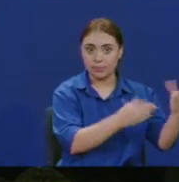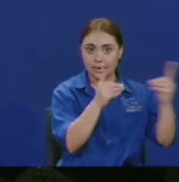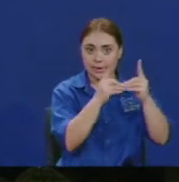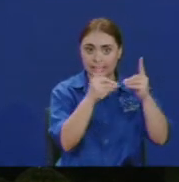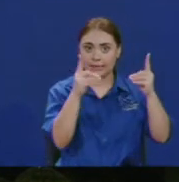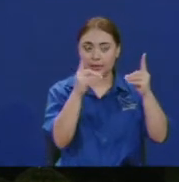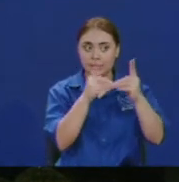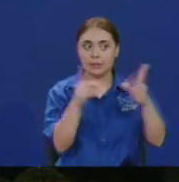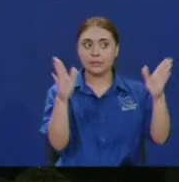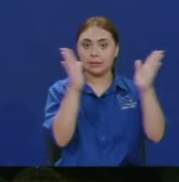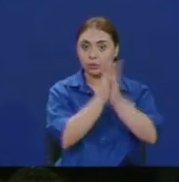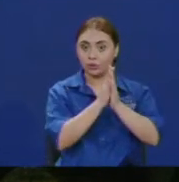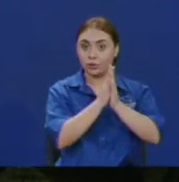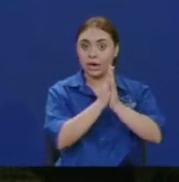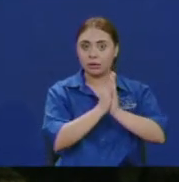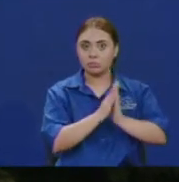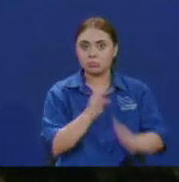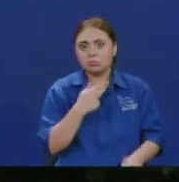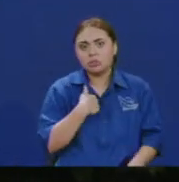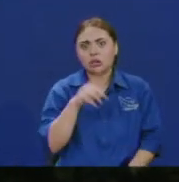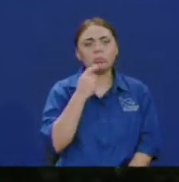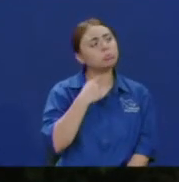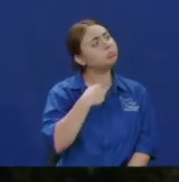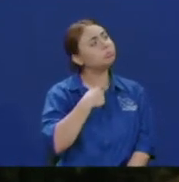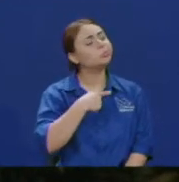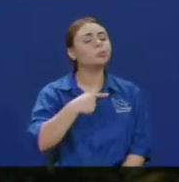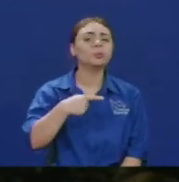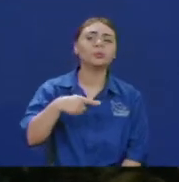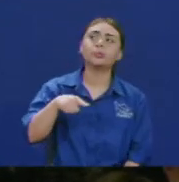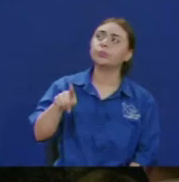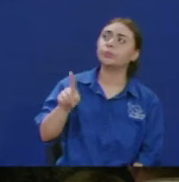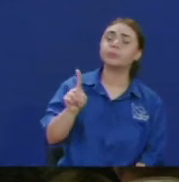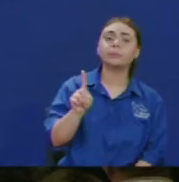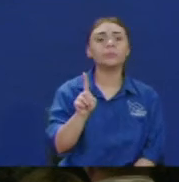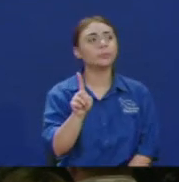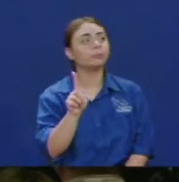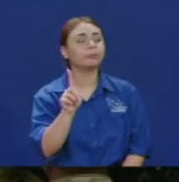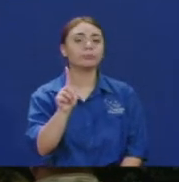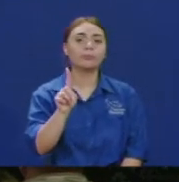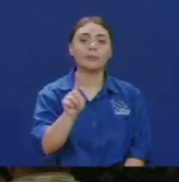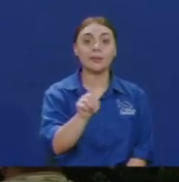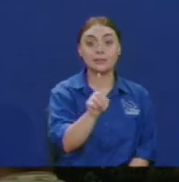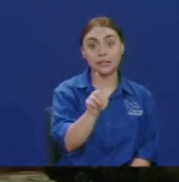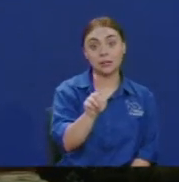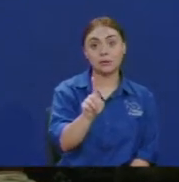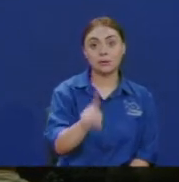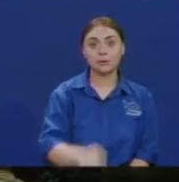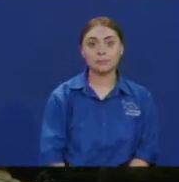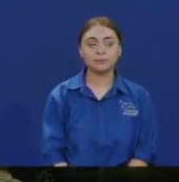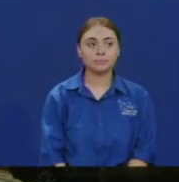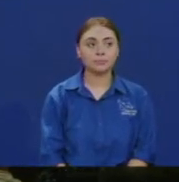Pues la cosa quedaba lejos. Había que reponer los pasajes. Ellos nos habían invitado.